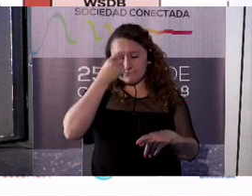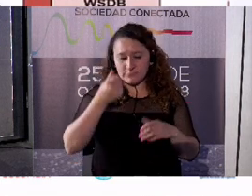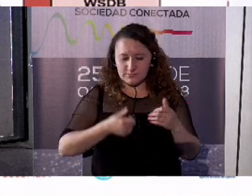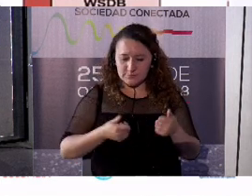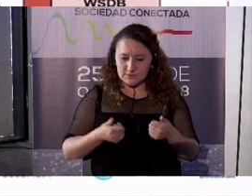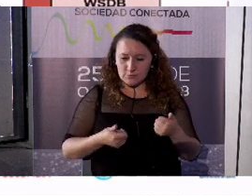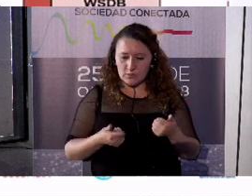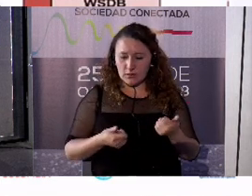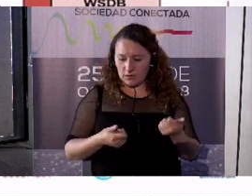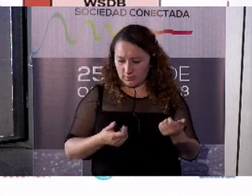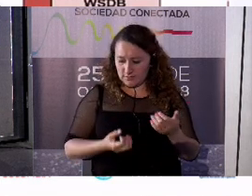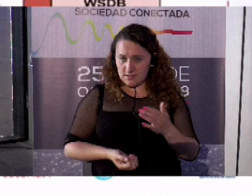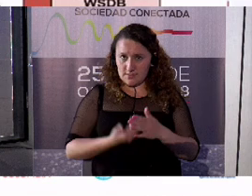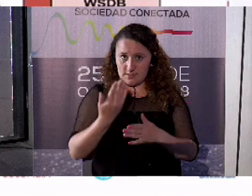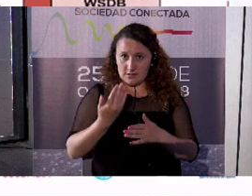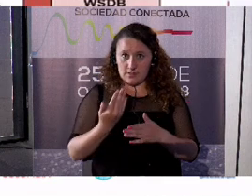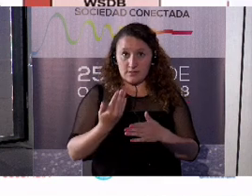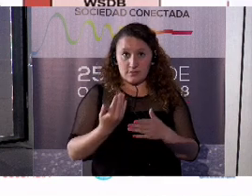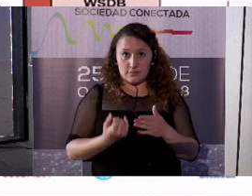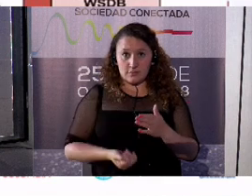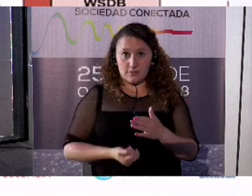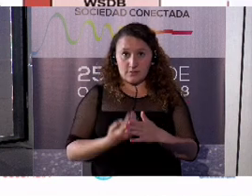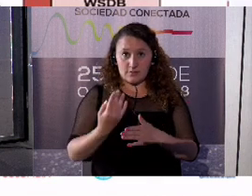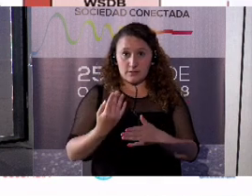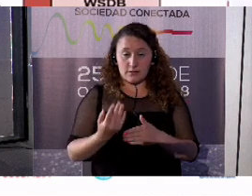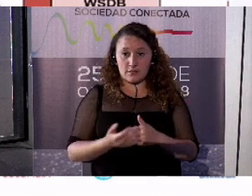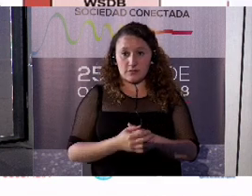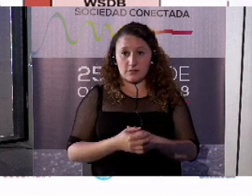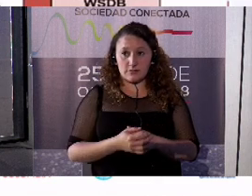contemplar crear para la